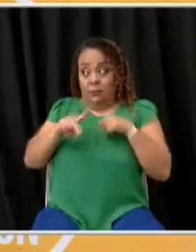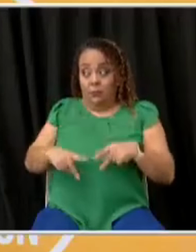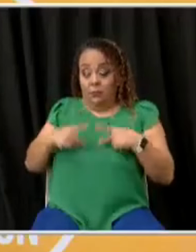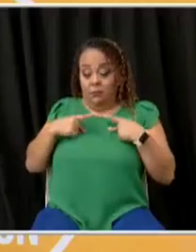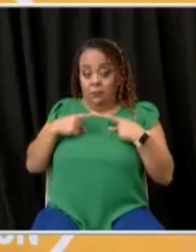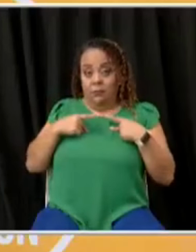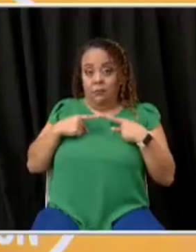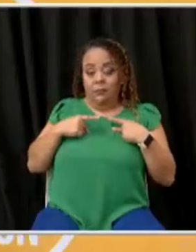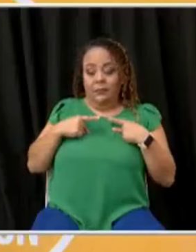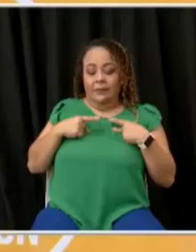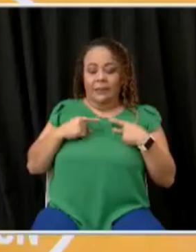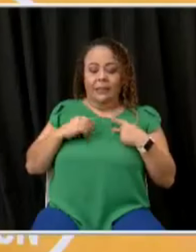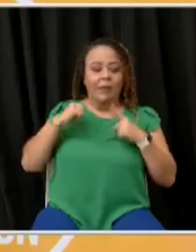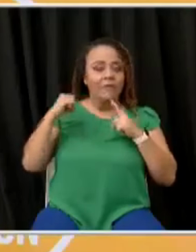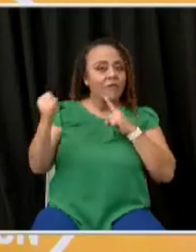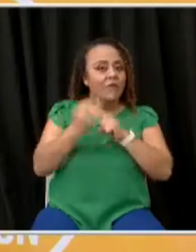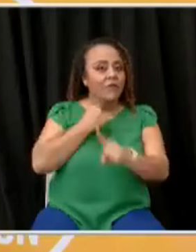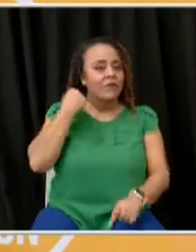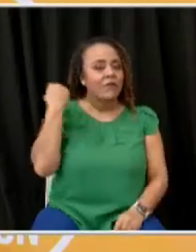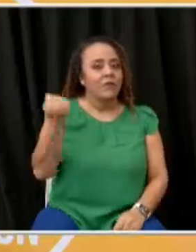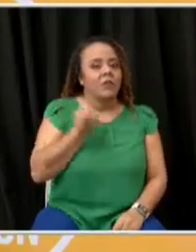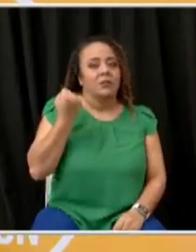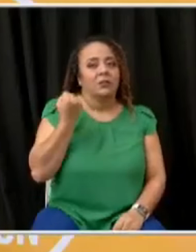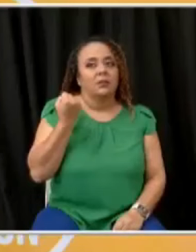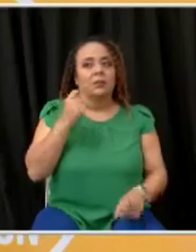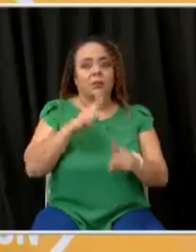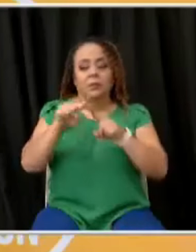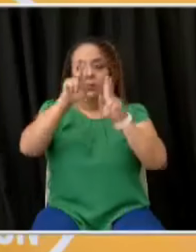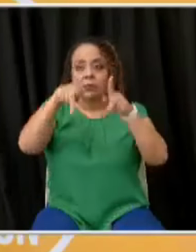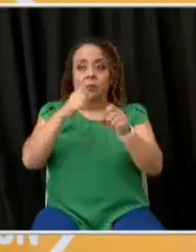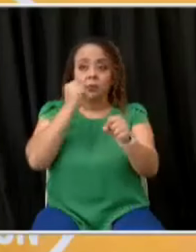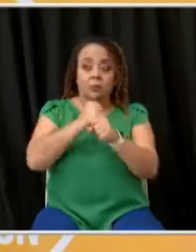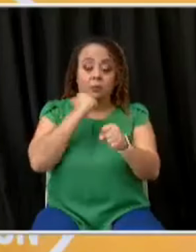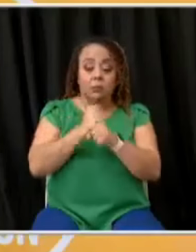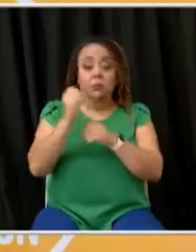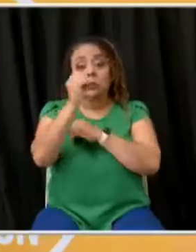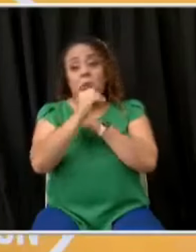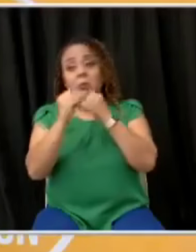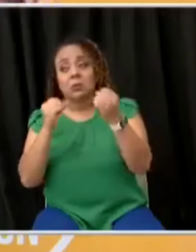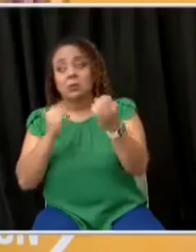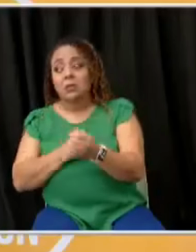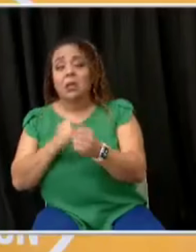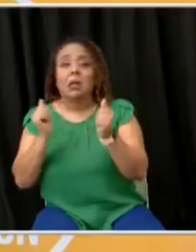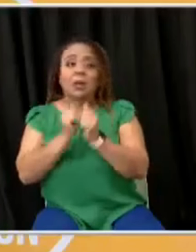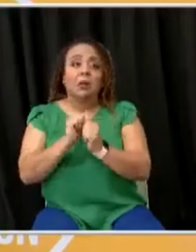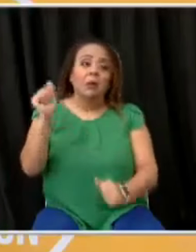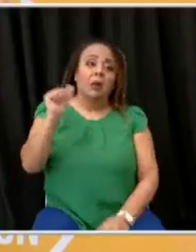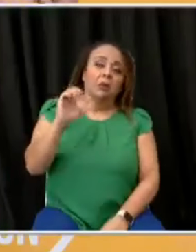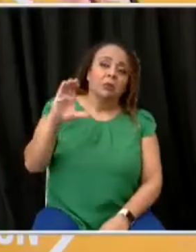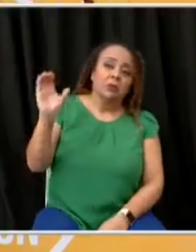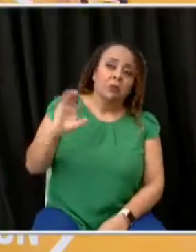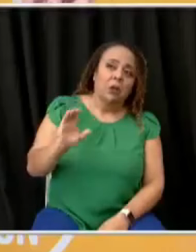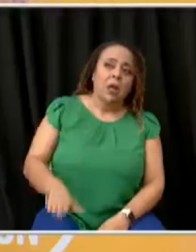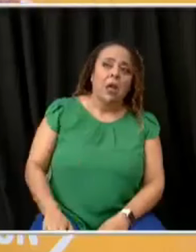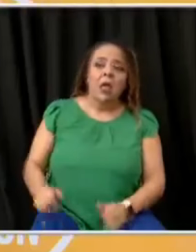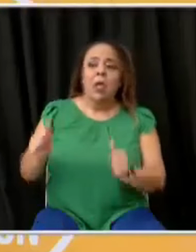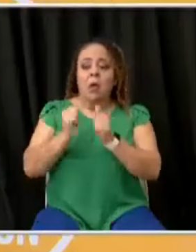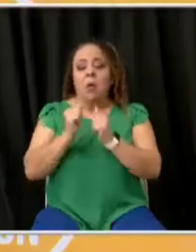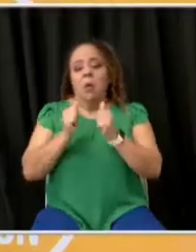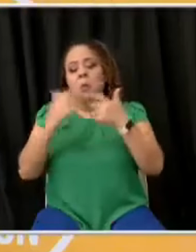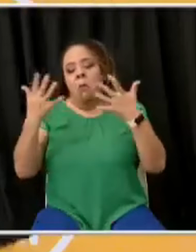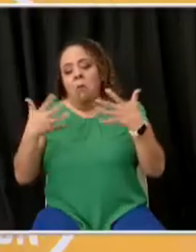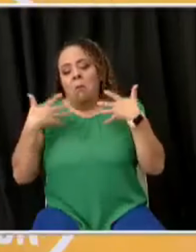es agresivo. Pero si es una persona que está trabajando en una oficina con aire acondicionado o con un ventiladorcito que